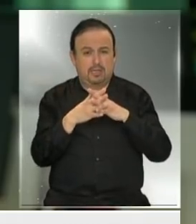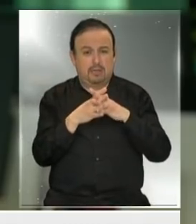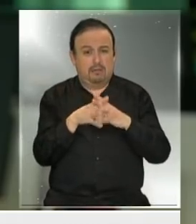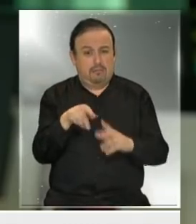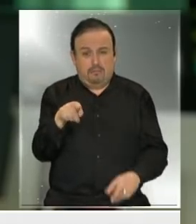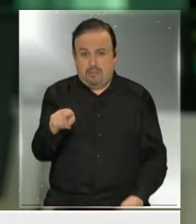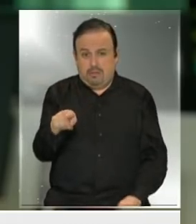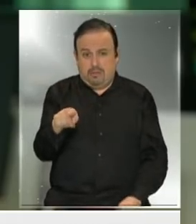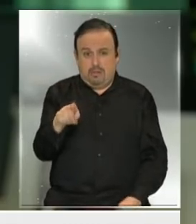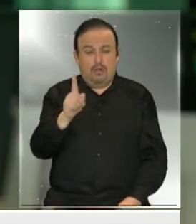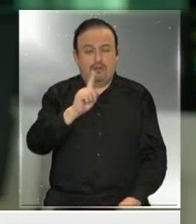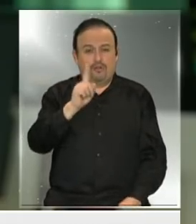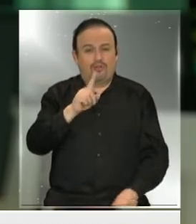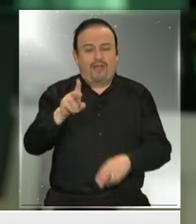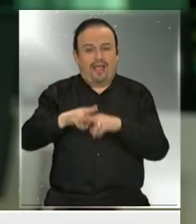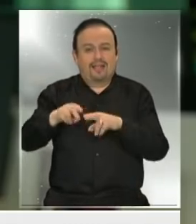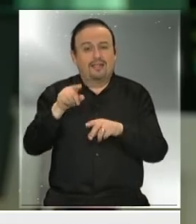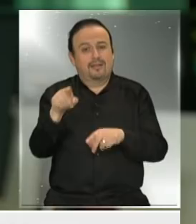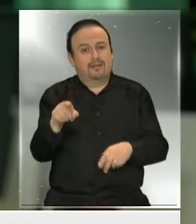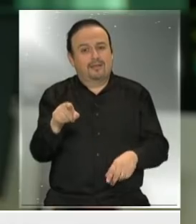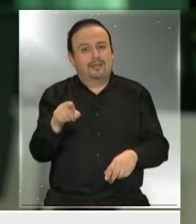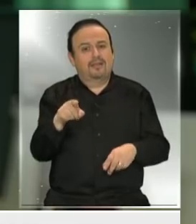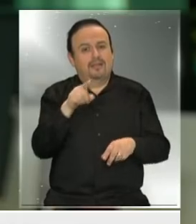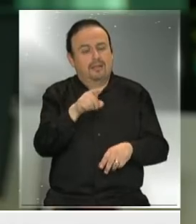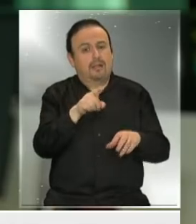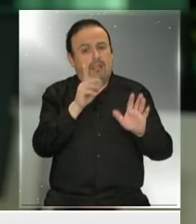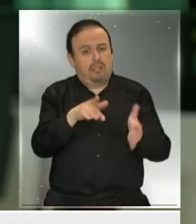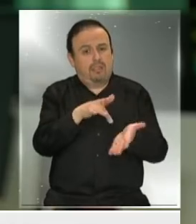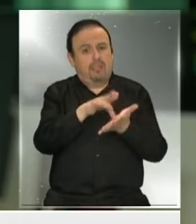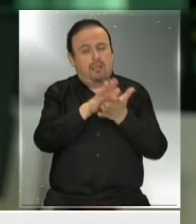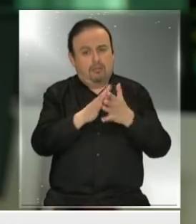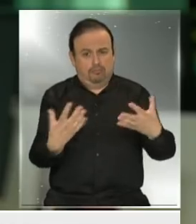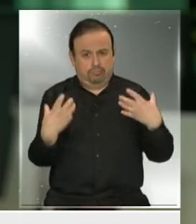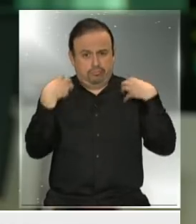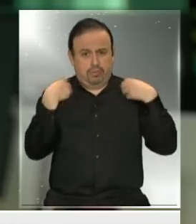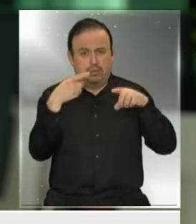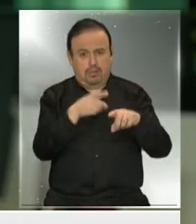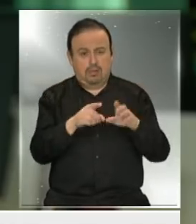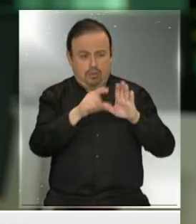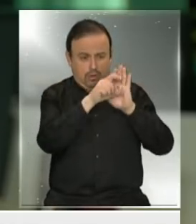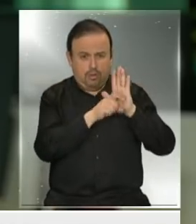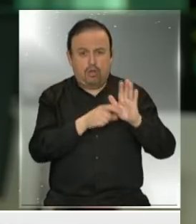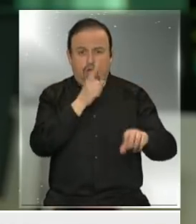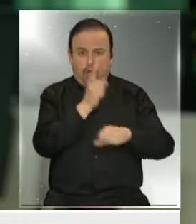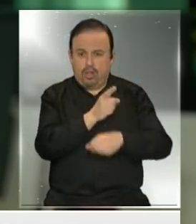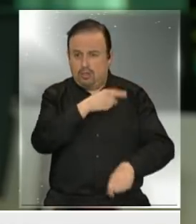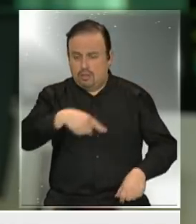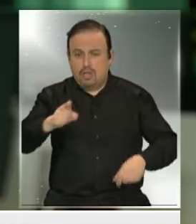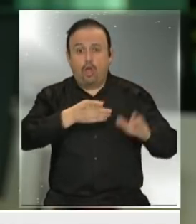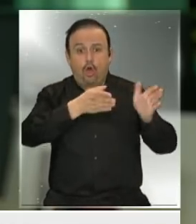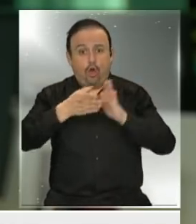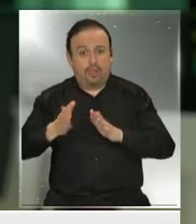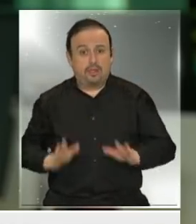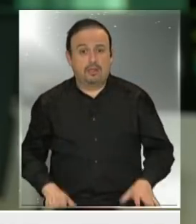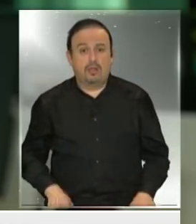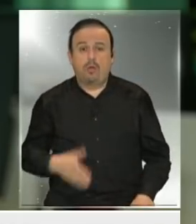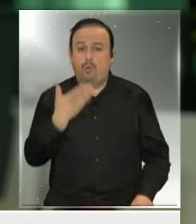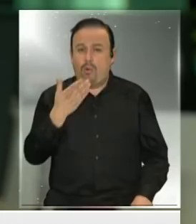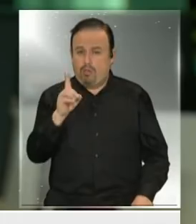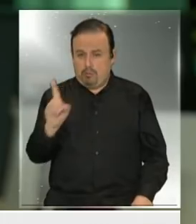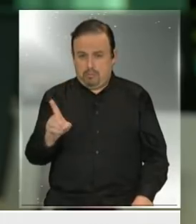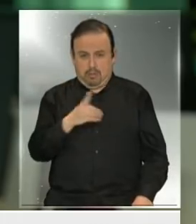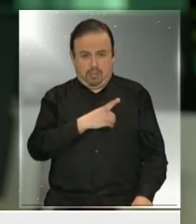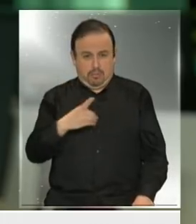no está haciendo lo que le corresponde pero lo está haciendo con su deber porque constitucionalmente es el ordenó estar en las calles para mantener el orden cuando un diputado